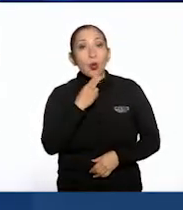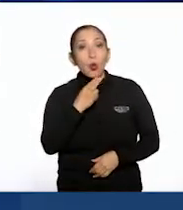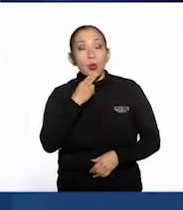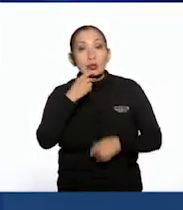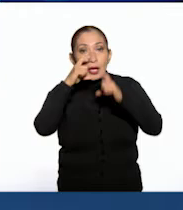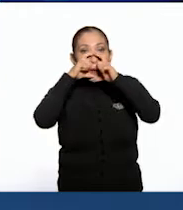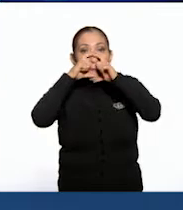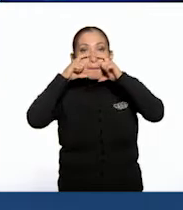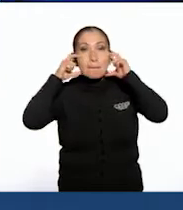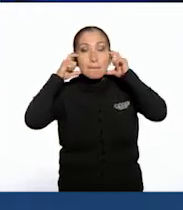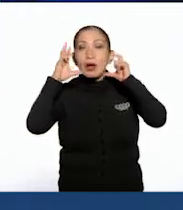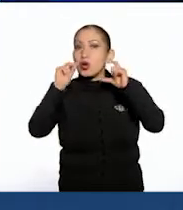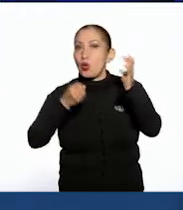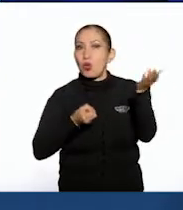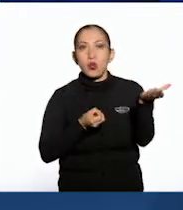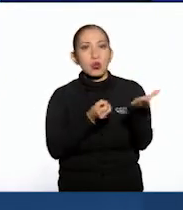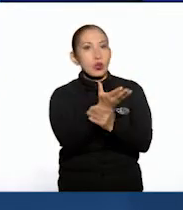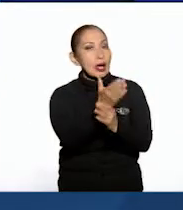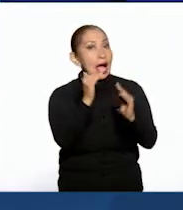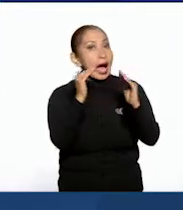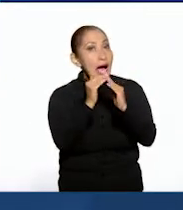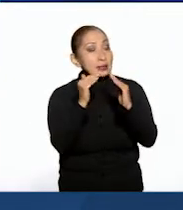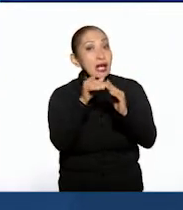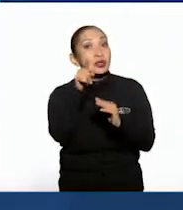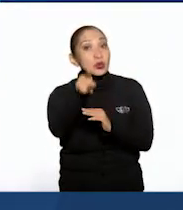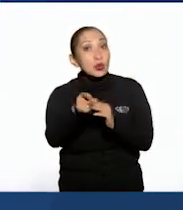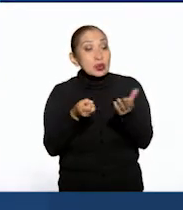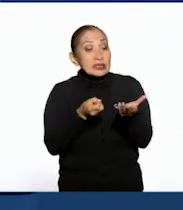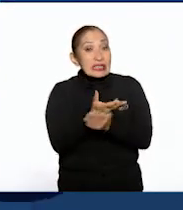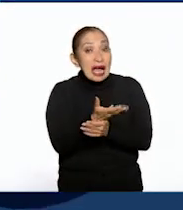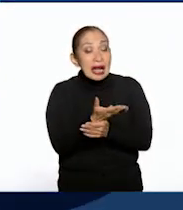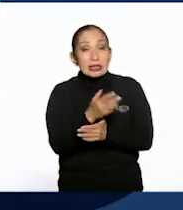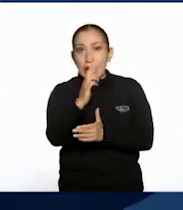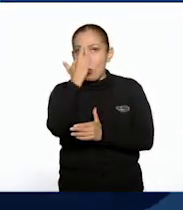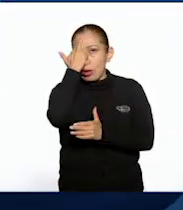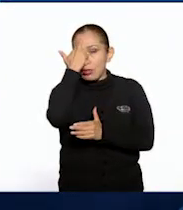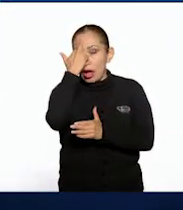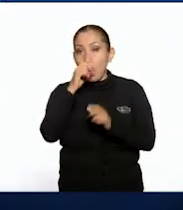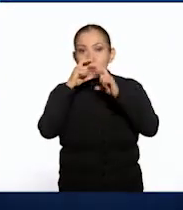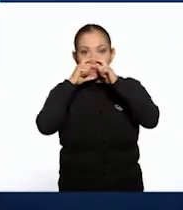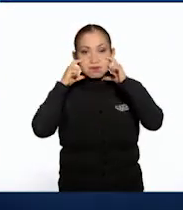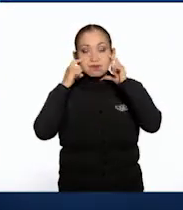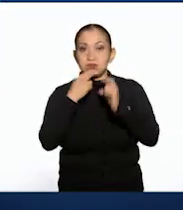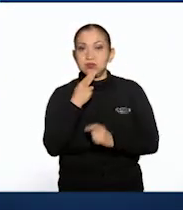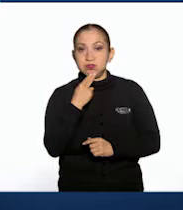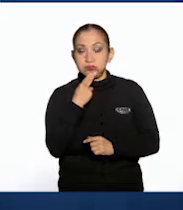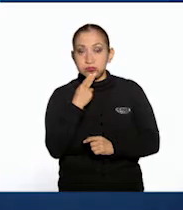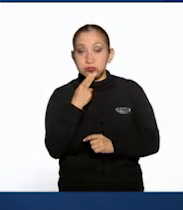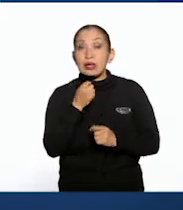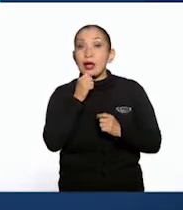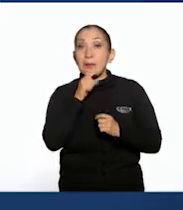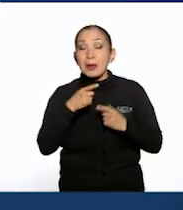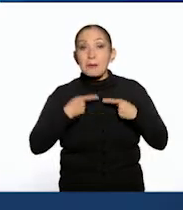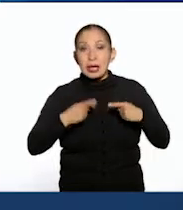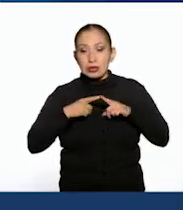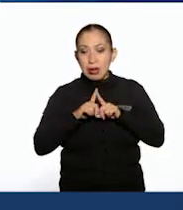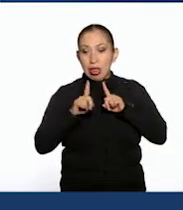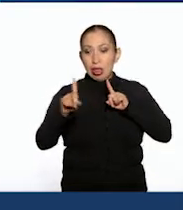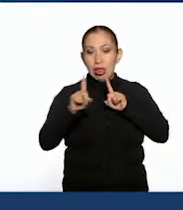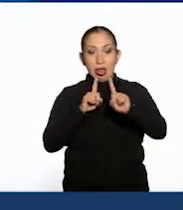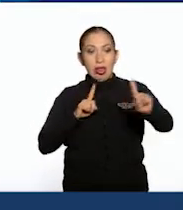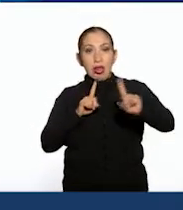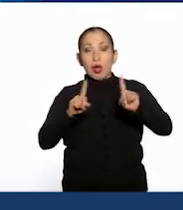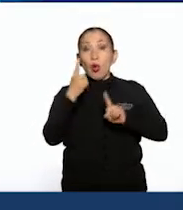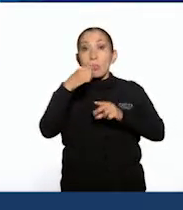Utiliza cubrebocas, no salgas de casa. Si tienes que hacerlo, recuerda que es obligatorio utilizarlo. Mantén una distancia mínima de